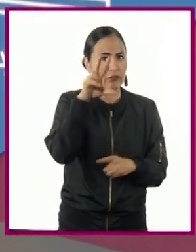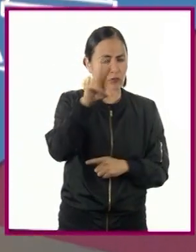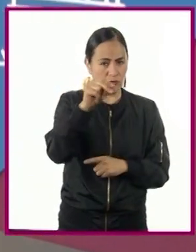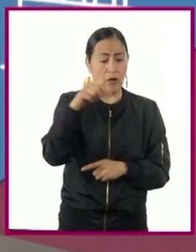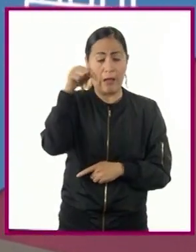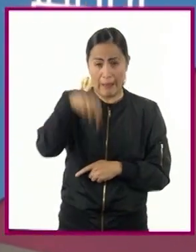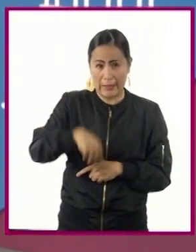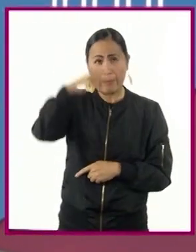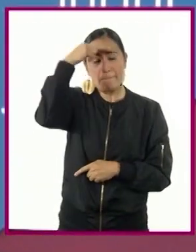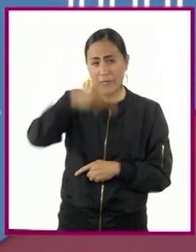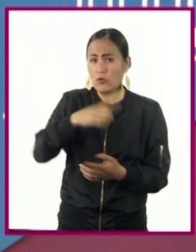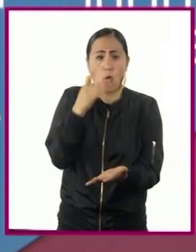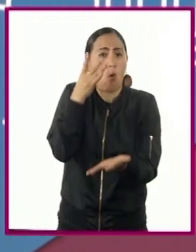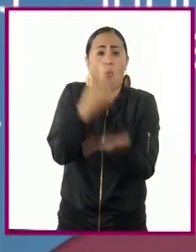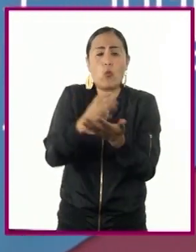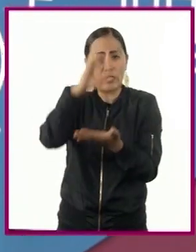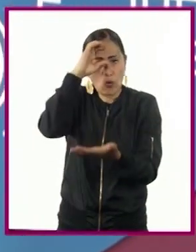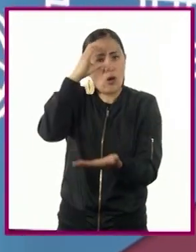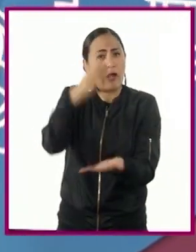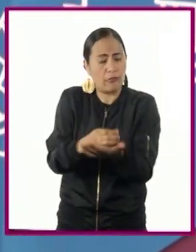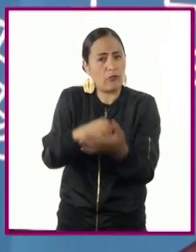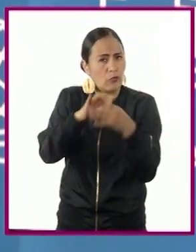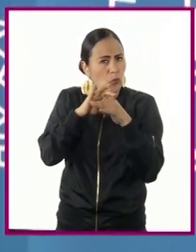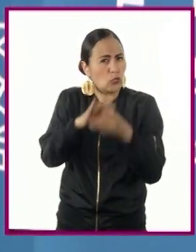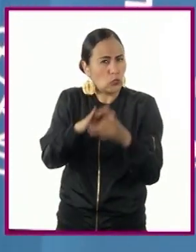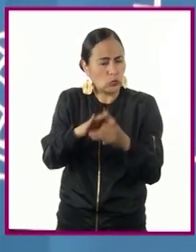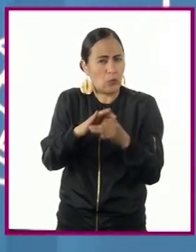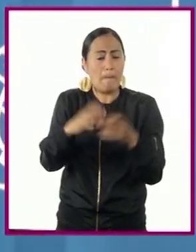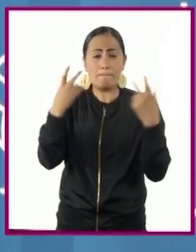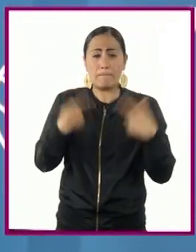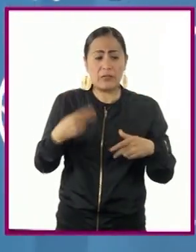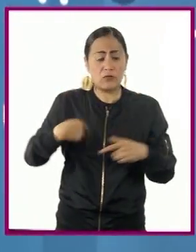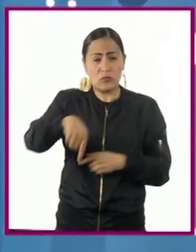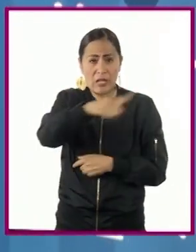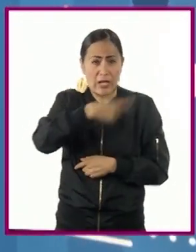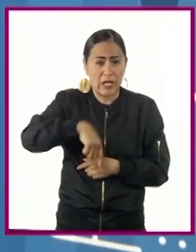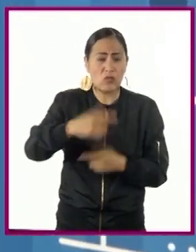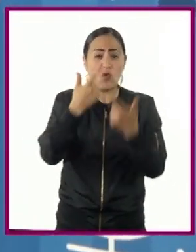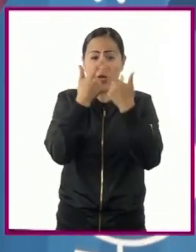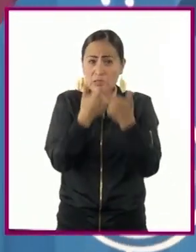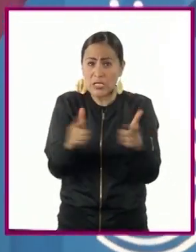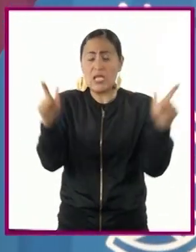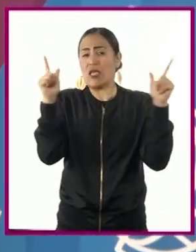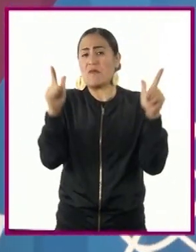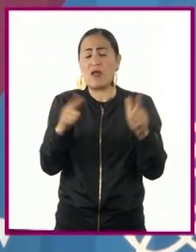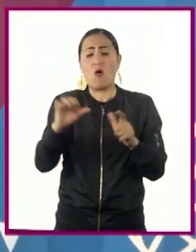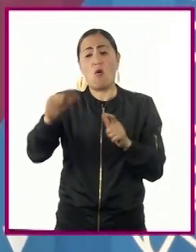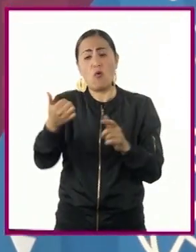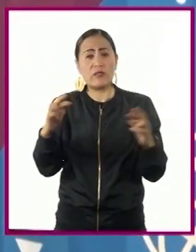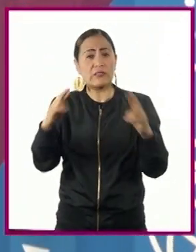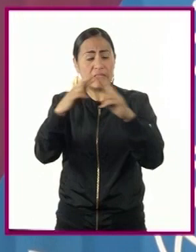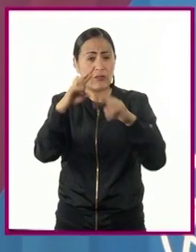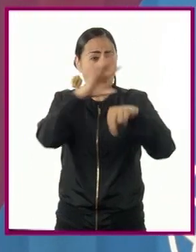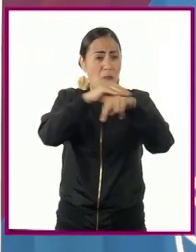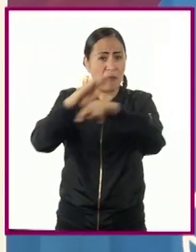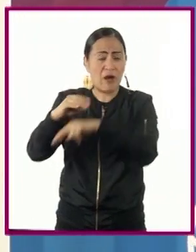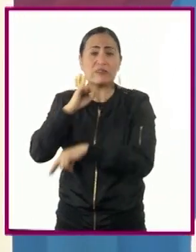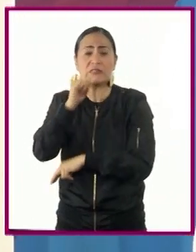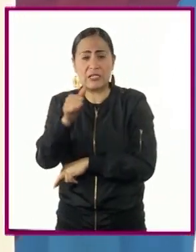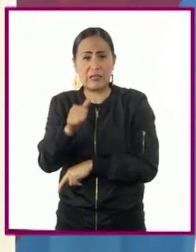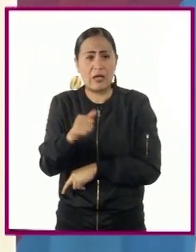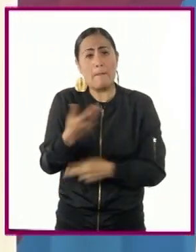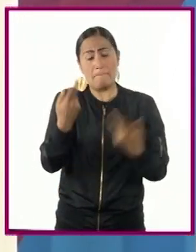completamente católico y que sus habitantes se oponían a la libertad de cultos. Por lo tanto, sus representantes no